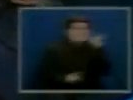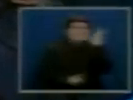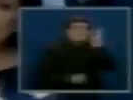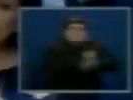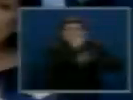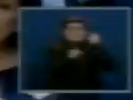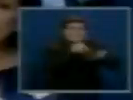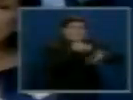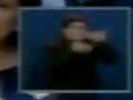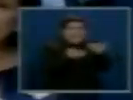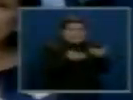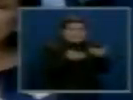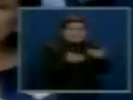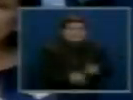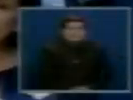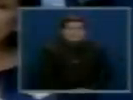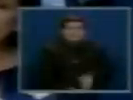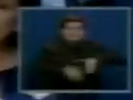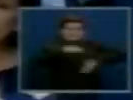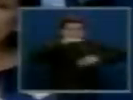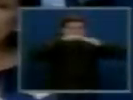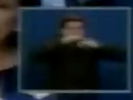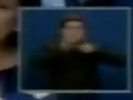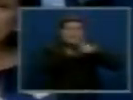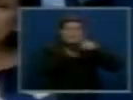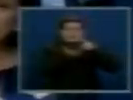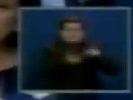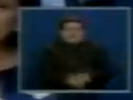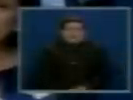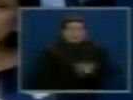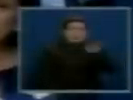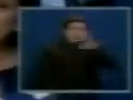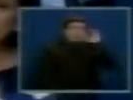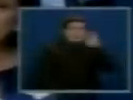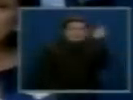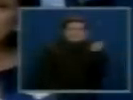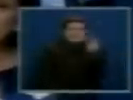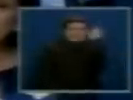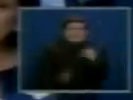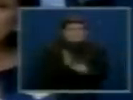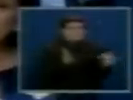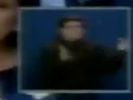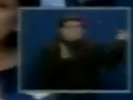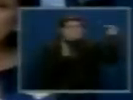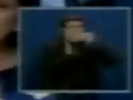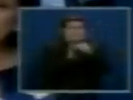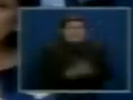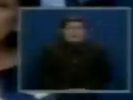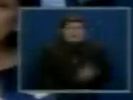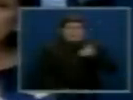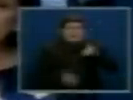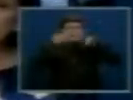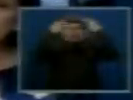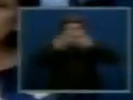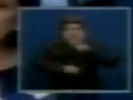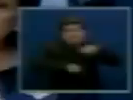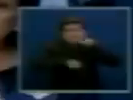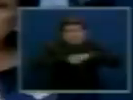años, se puso un tope al pago de más de 900 pensiones millonarias con cargo al presupuesto